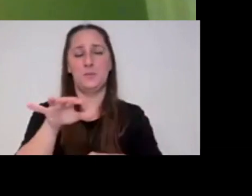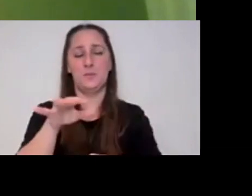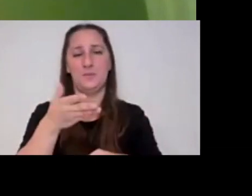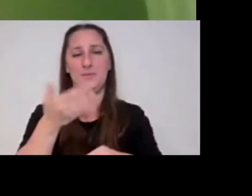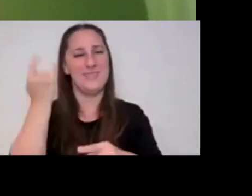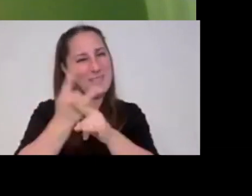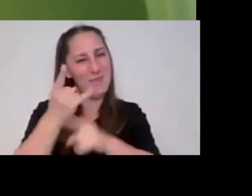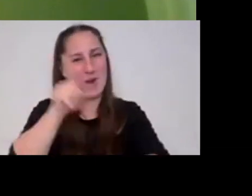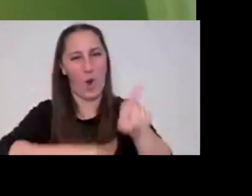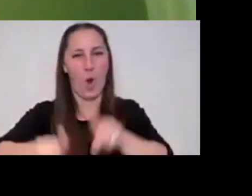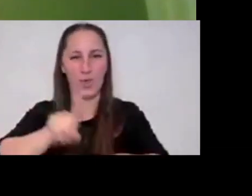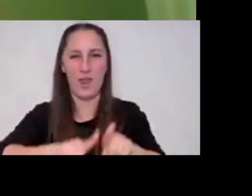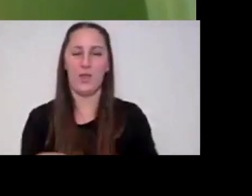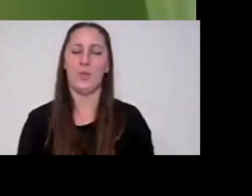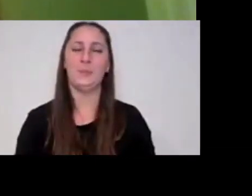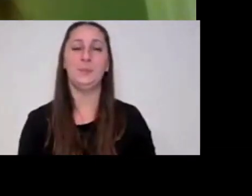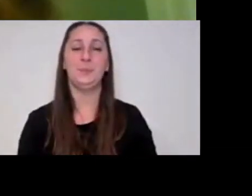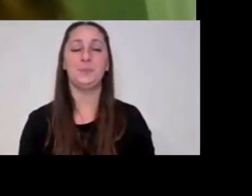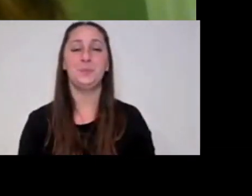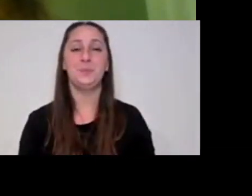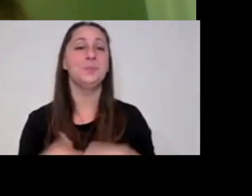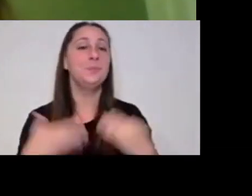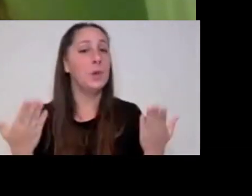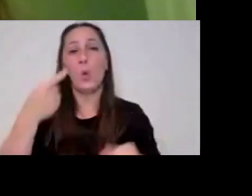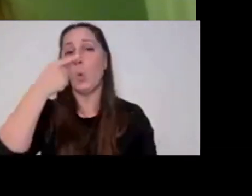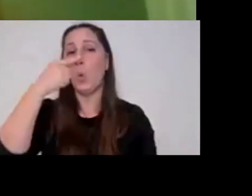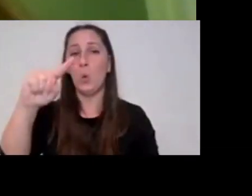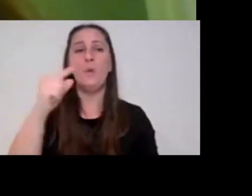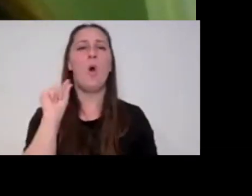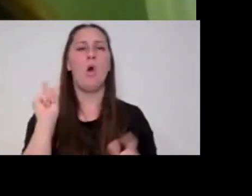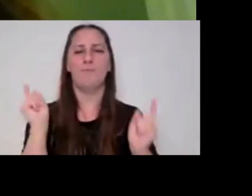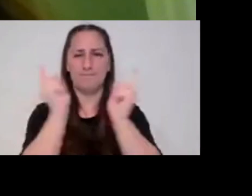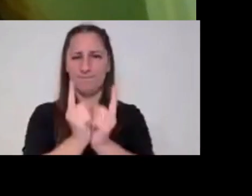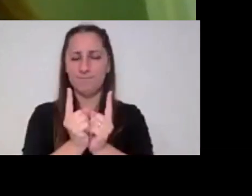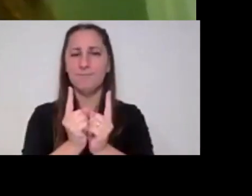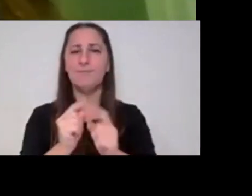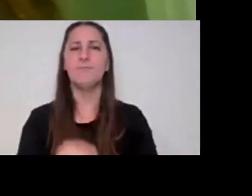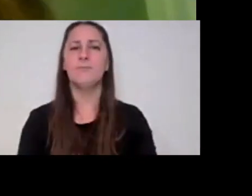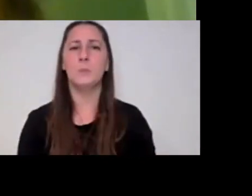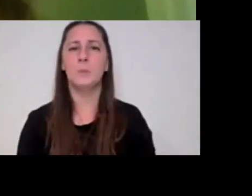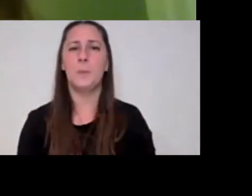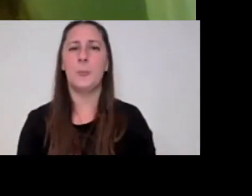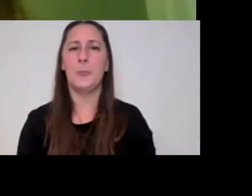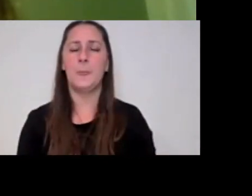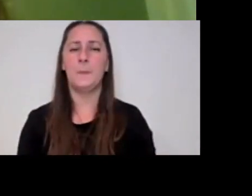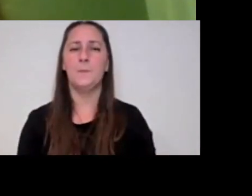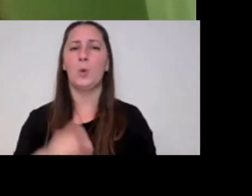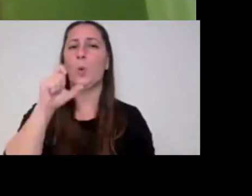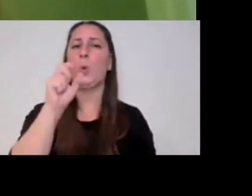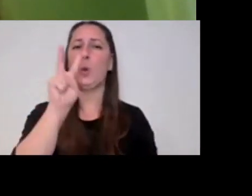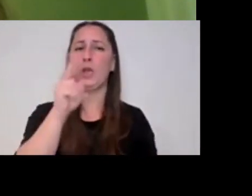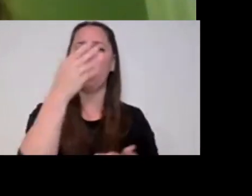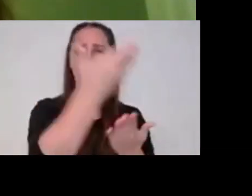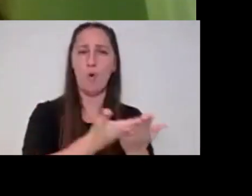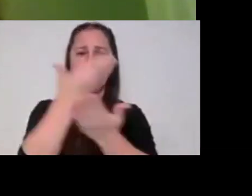coordinando. Bueno, por último quisiera leerles un poquito solamente de los currículums acá de nuestros